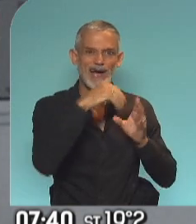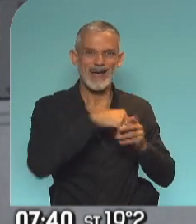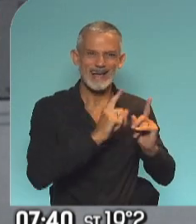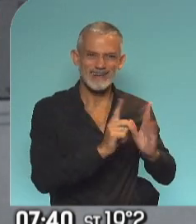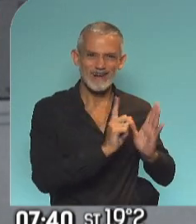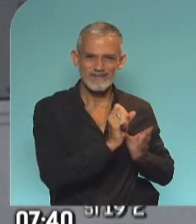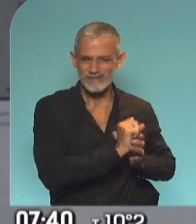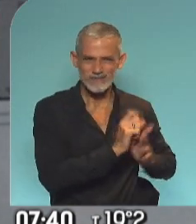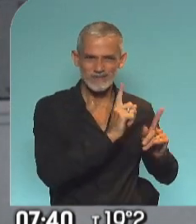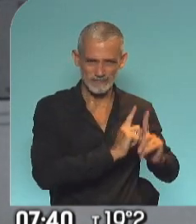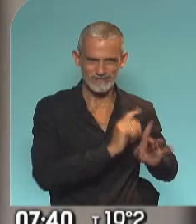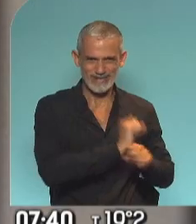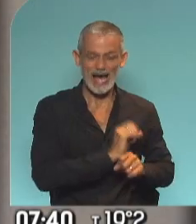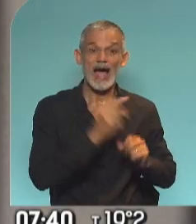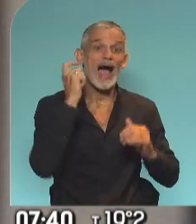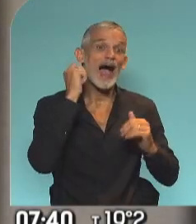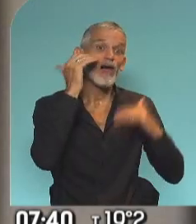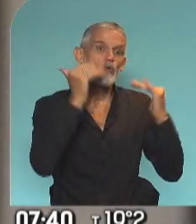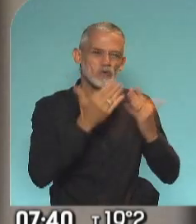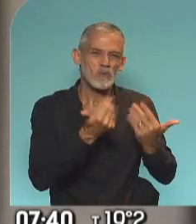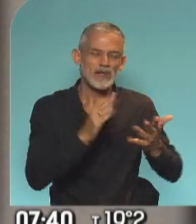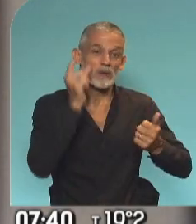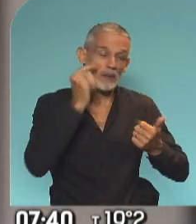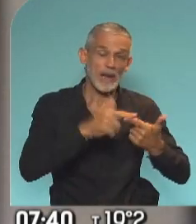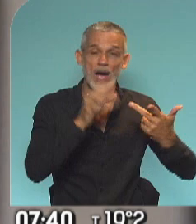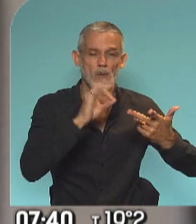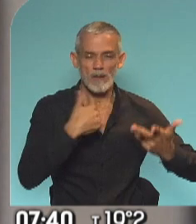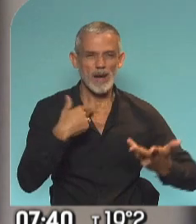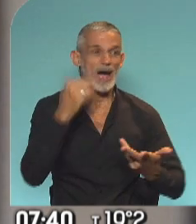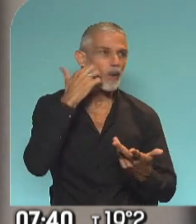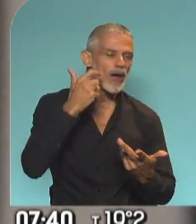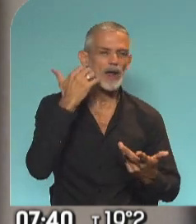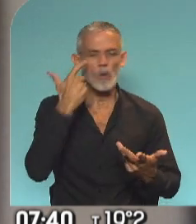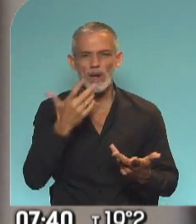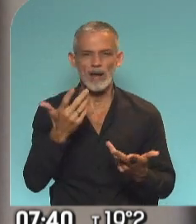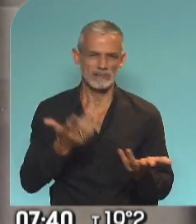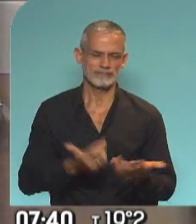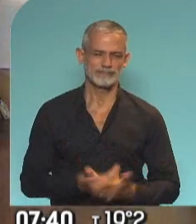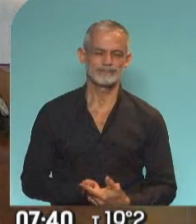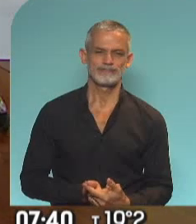está adentro de la casa sean los adultos mayores. Tu padre, mi padre, tu abuelo, mi abuelo.